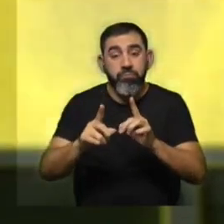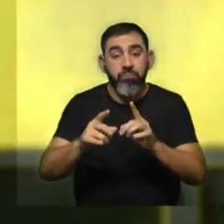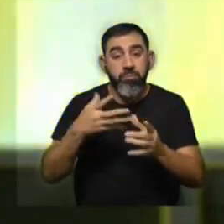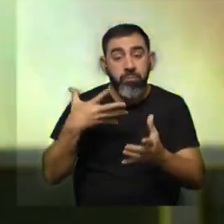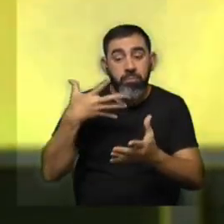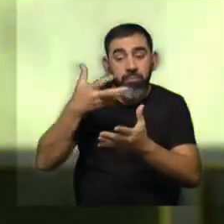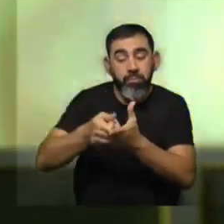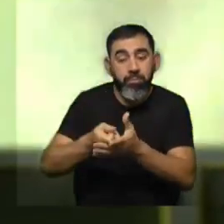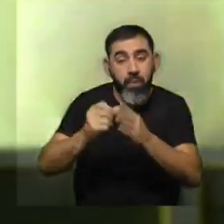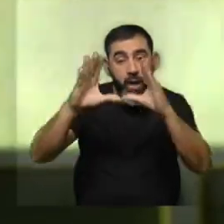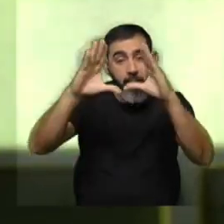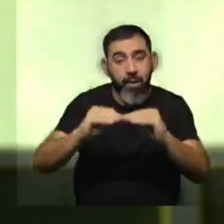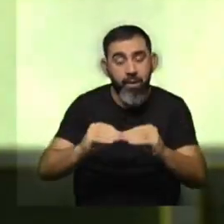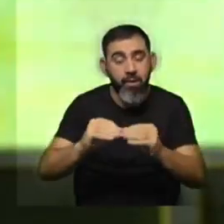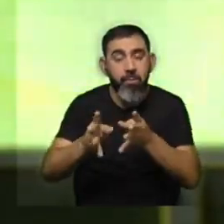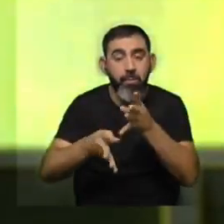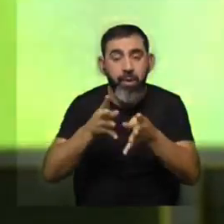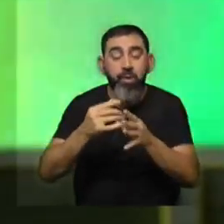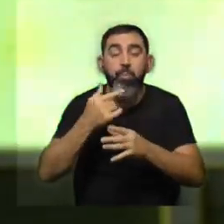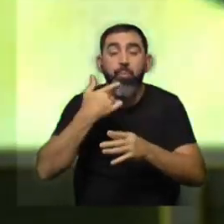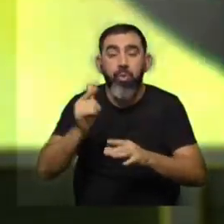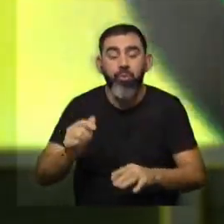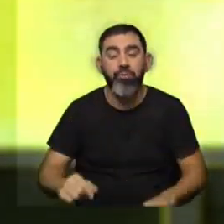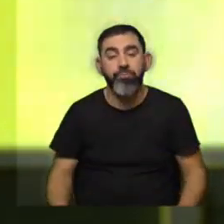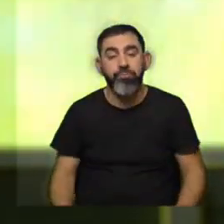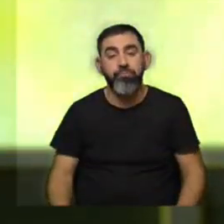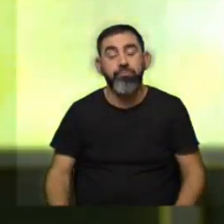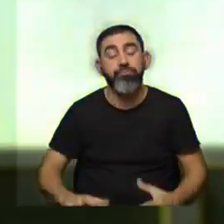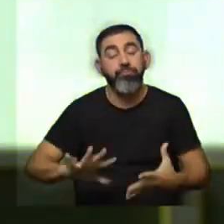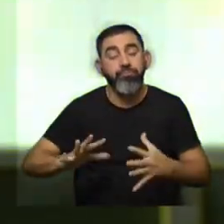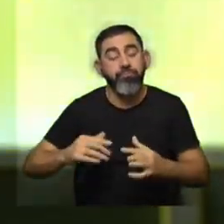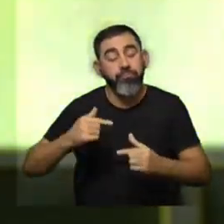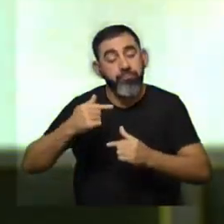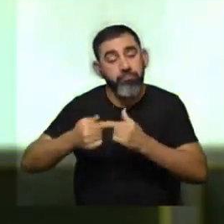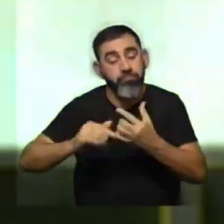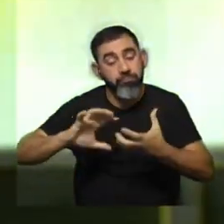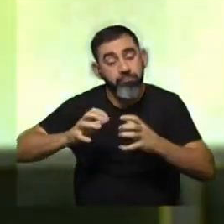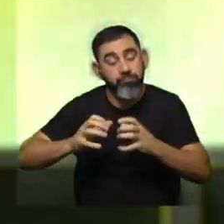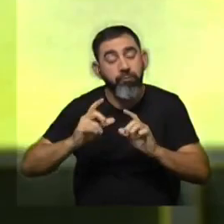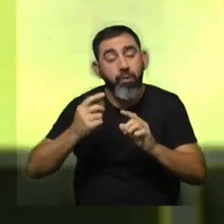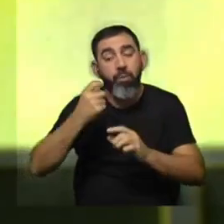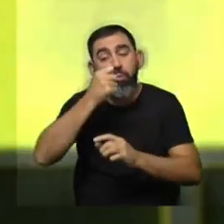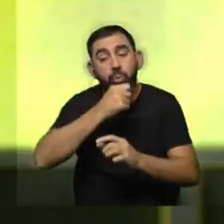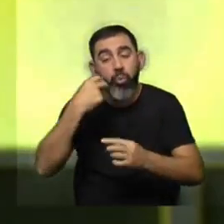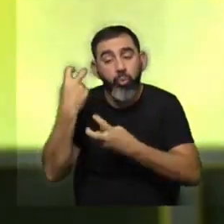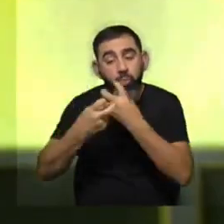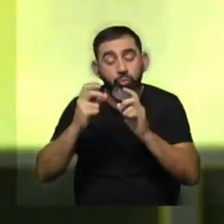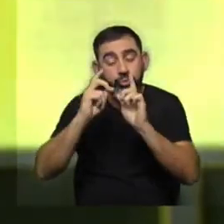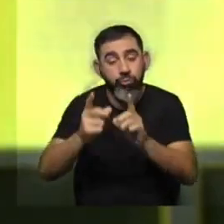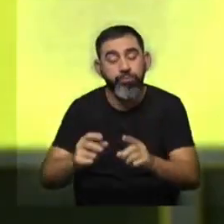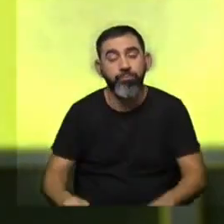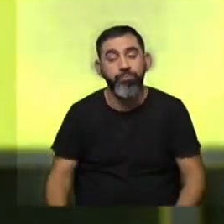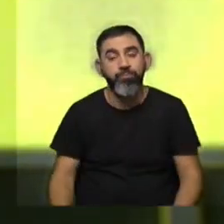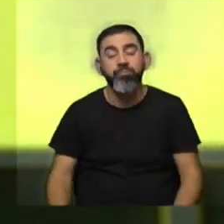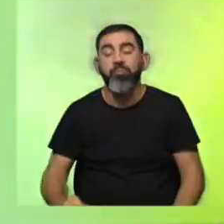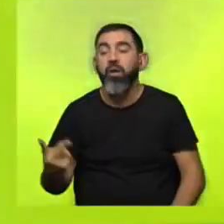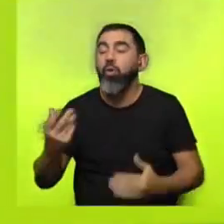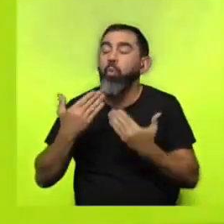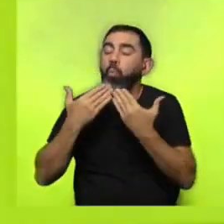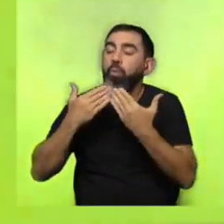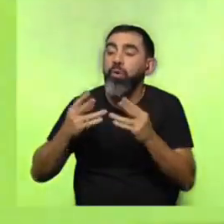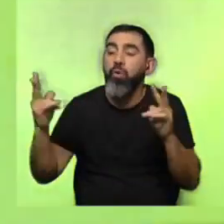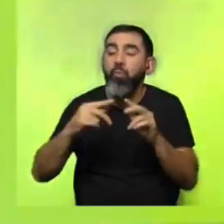apagar equipos en modo preventivo. Pero bueno, es una crisis que va a seguir, así que va a tener que haber otras alternativas también. Daniela,